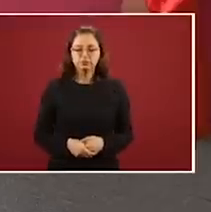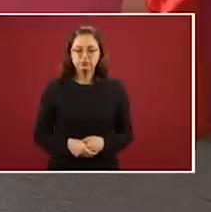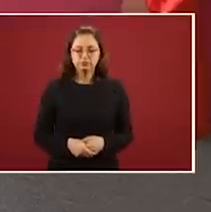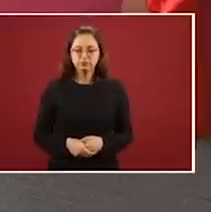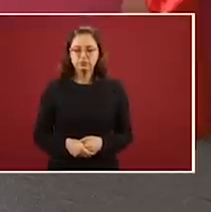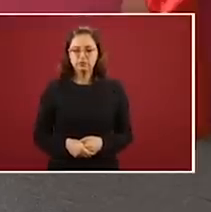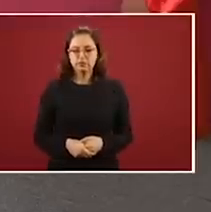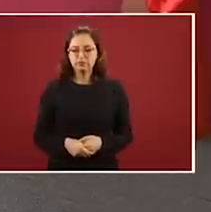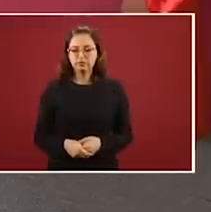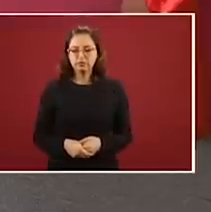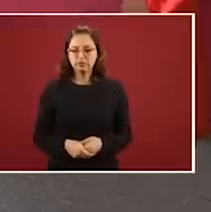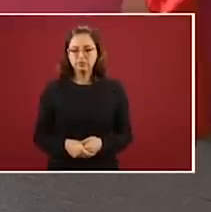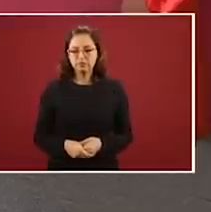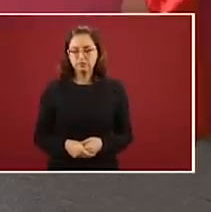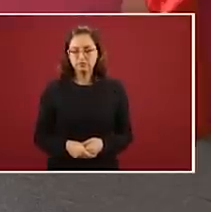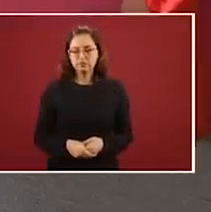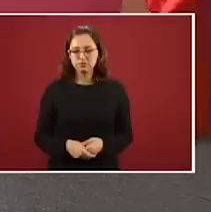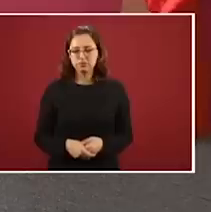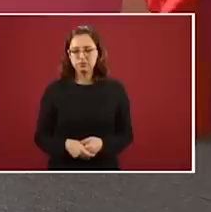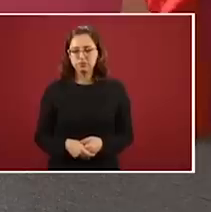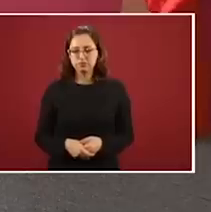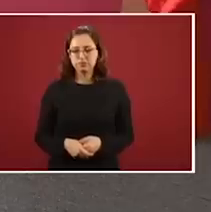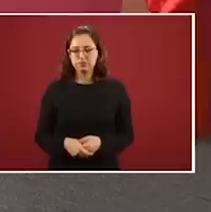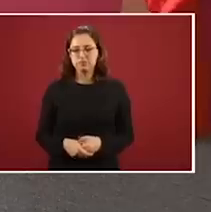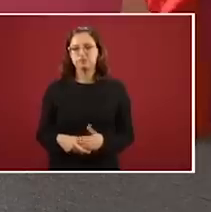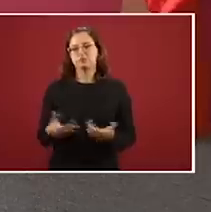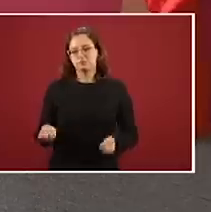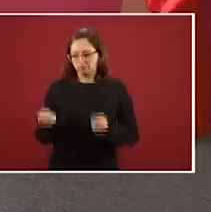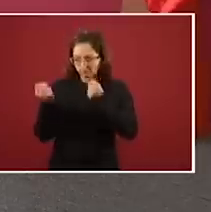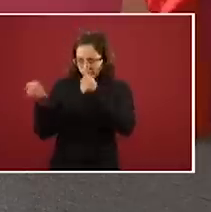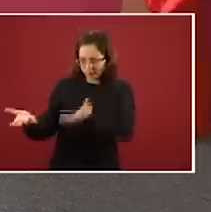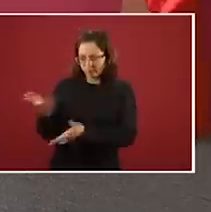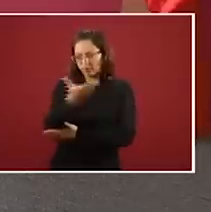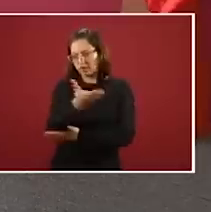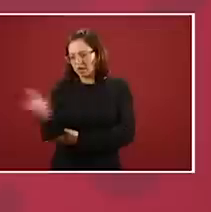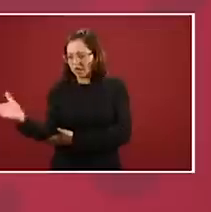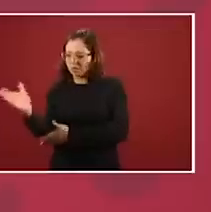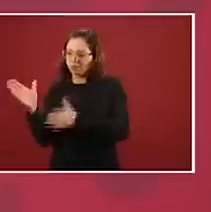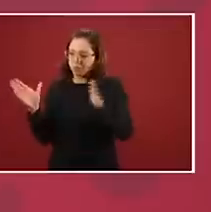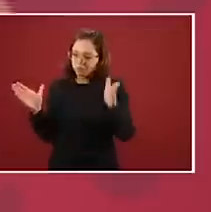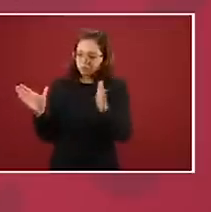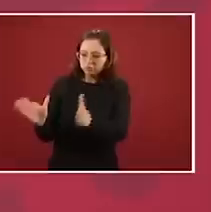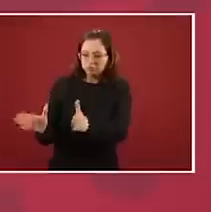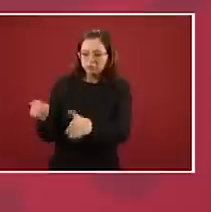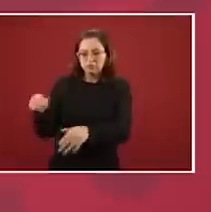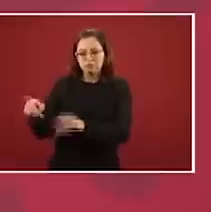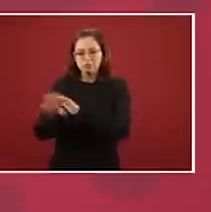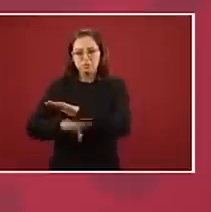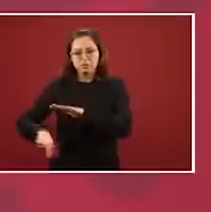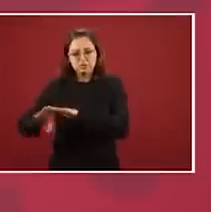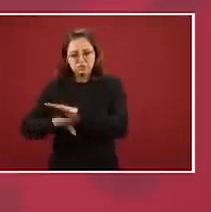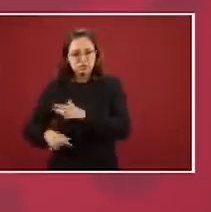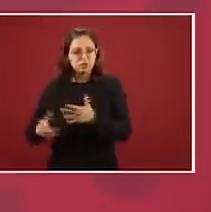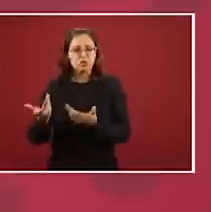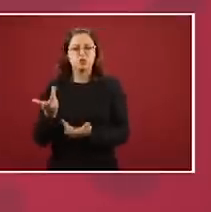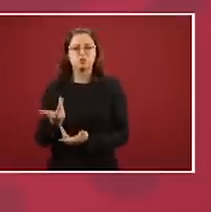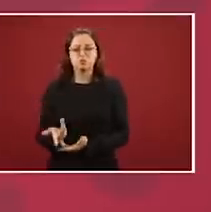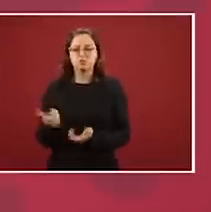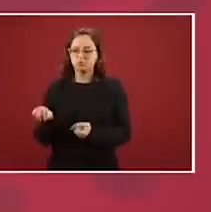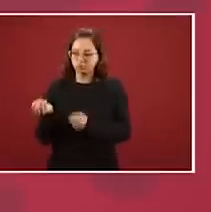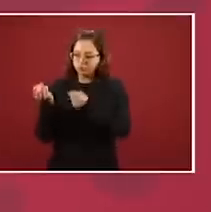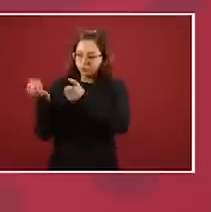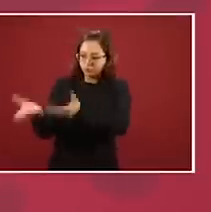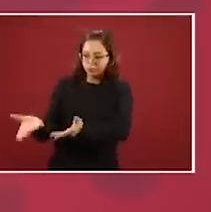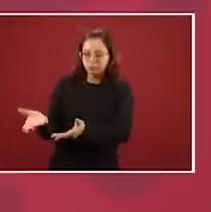para los productores pequeños de básicos, que sí les